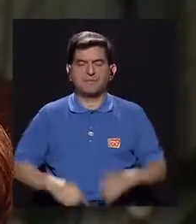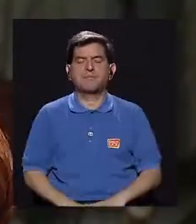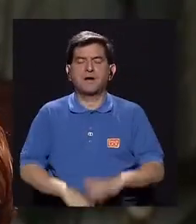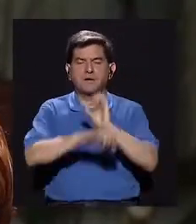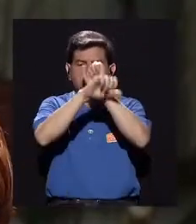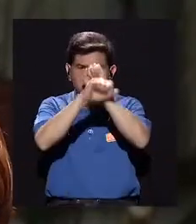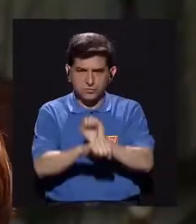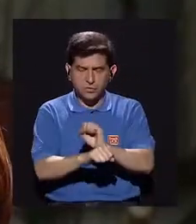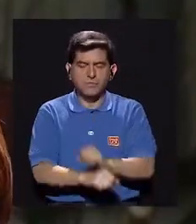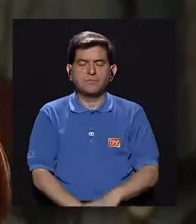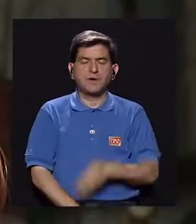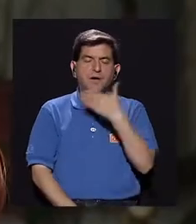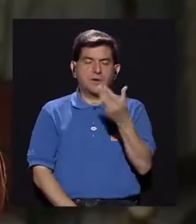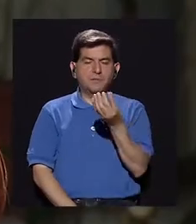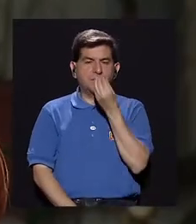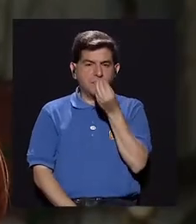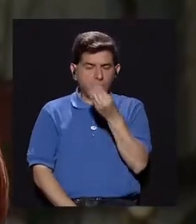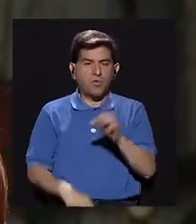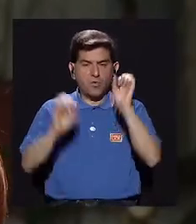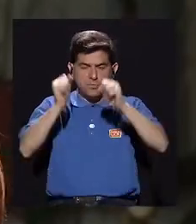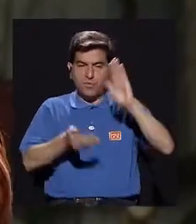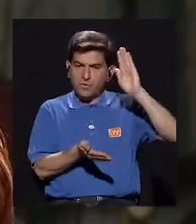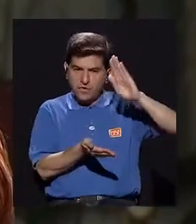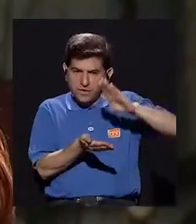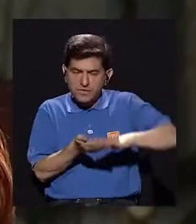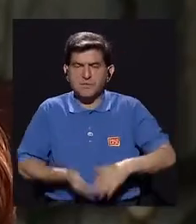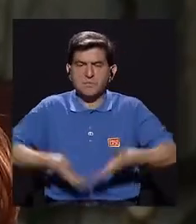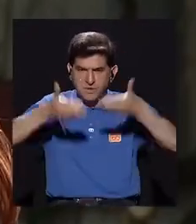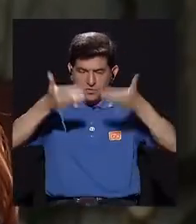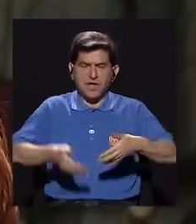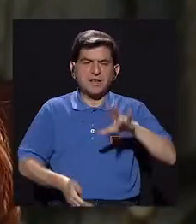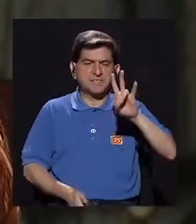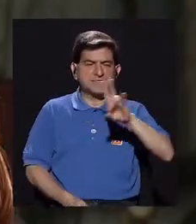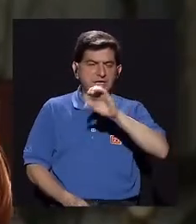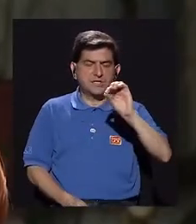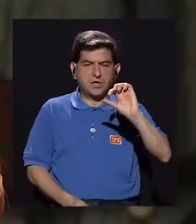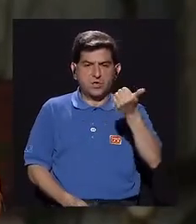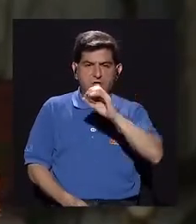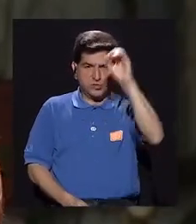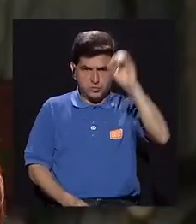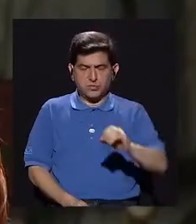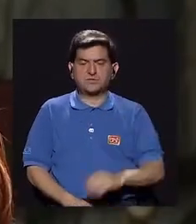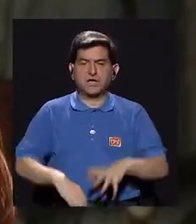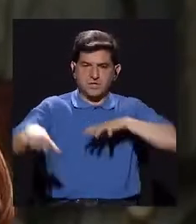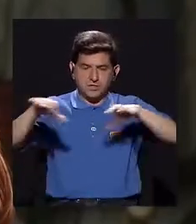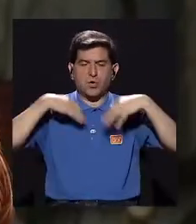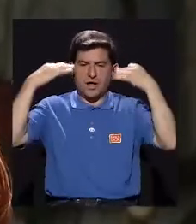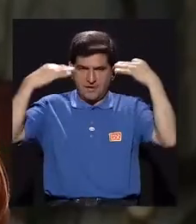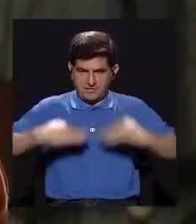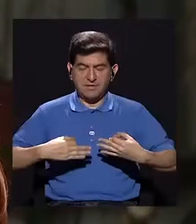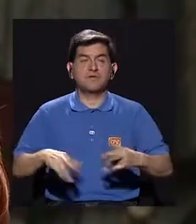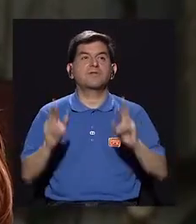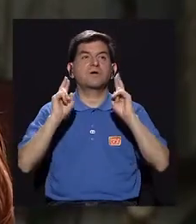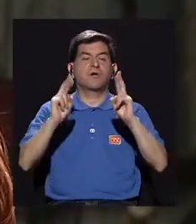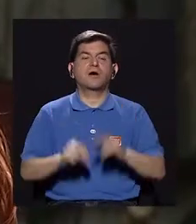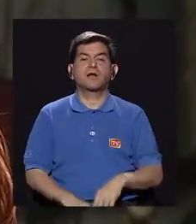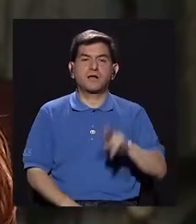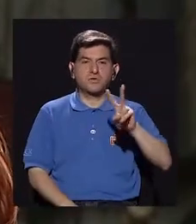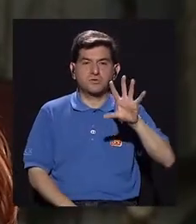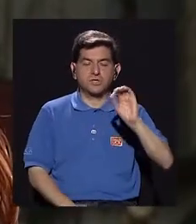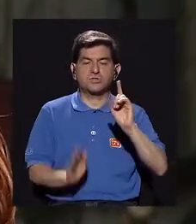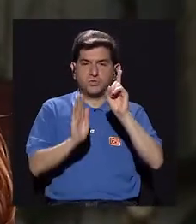vida, cambiar los hábitos, mejorar la dieta para poder disminuir el peso en un 7, un 10%, hacer actividad física,